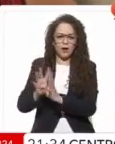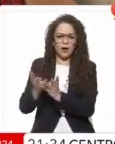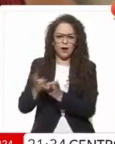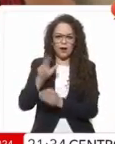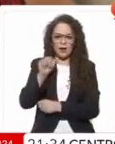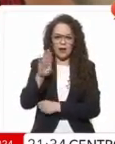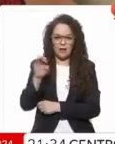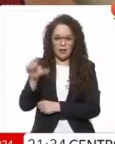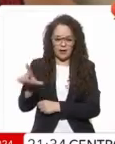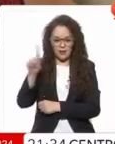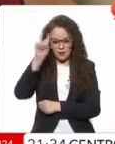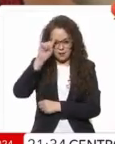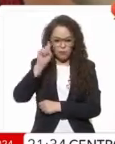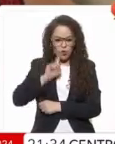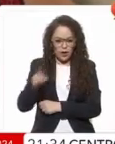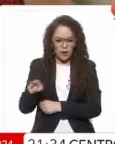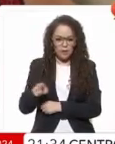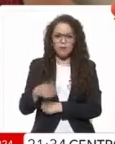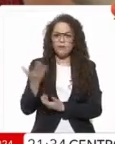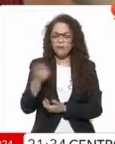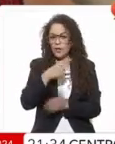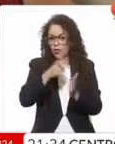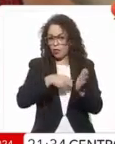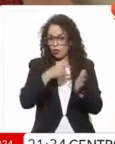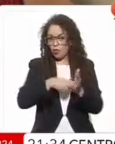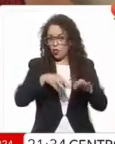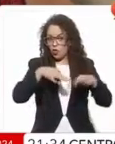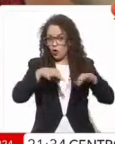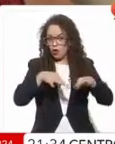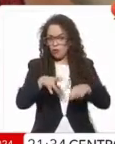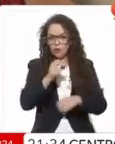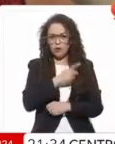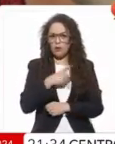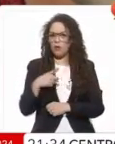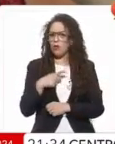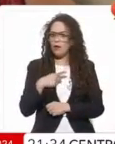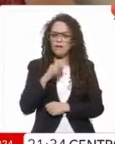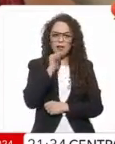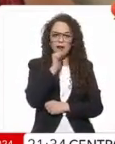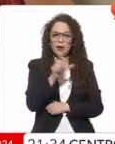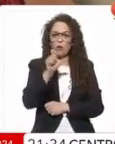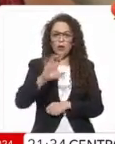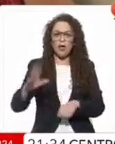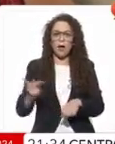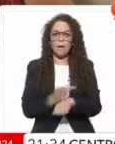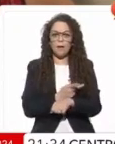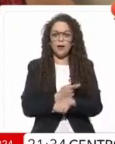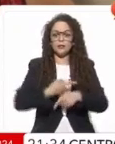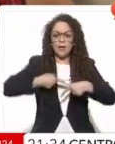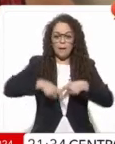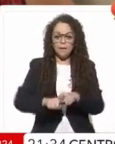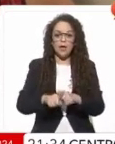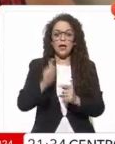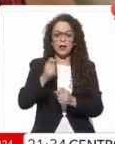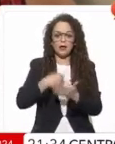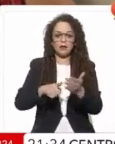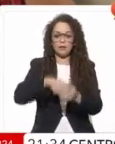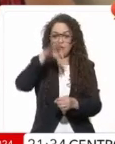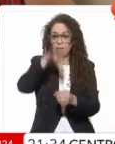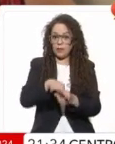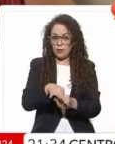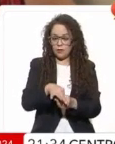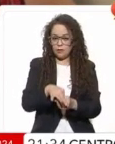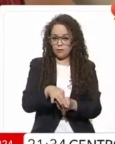políticos hagan modificación alguna en sus documentos básicos una vez iniciado el proceso electoral. Y el